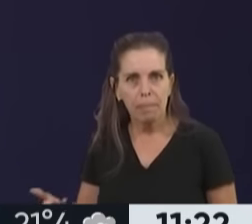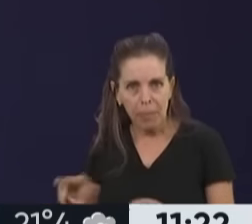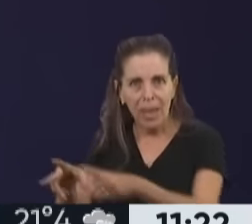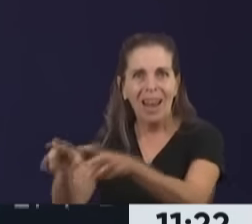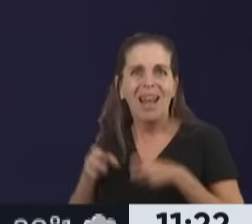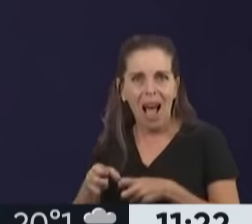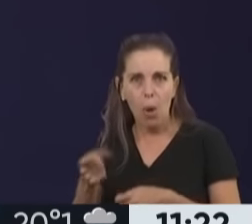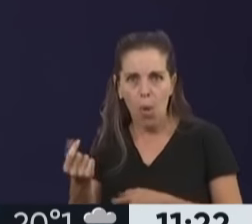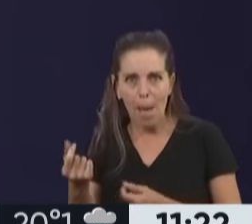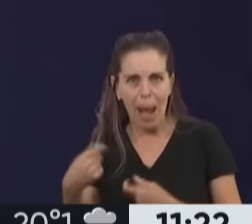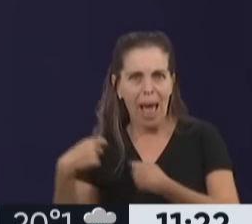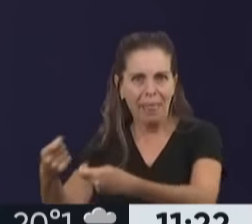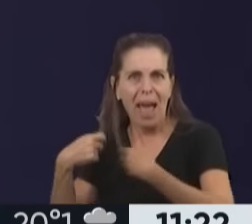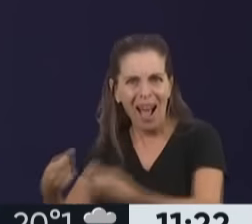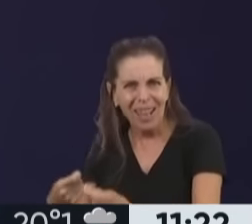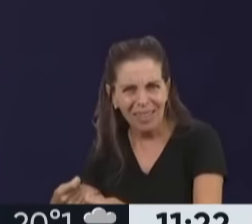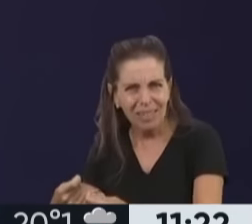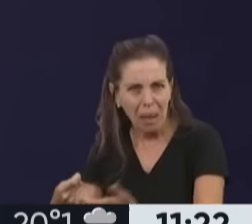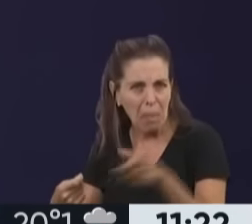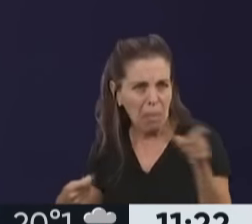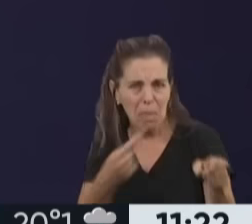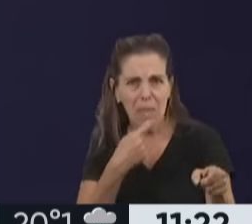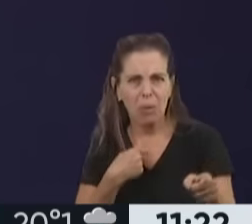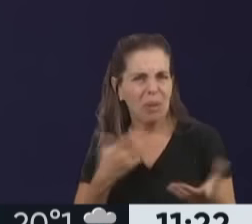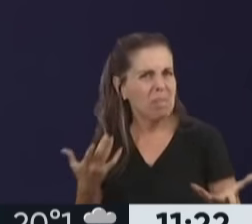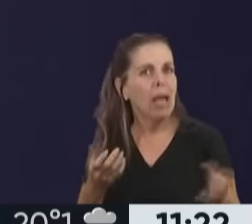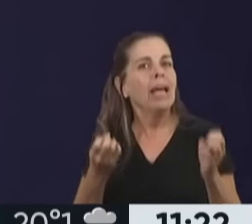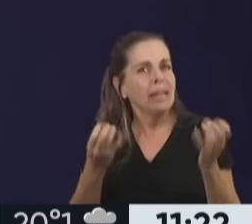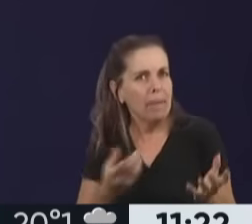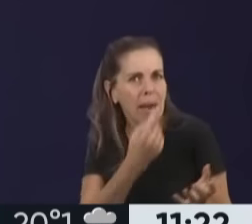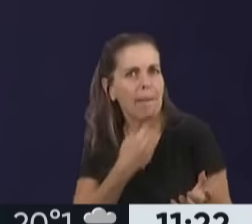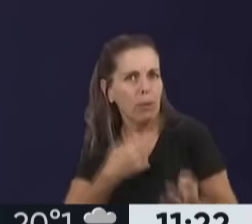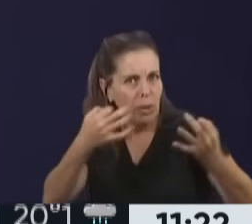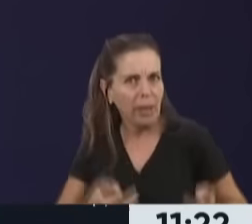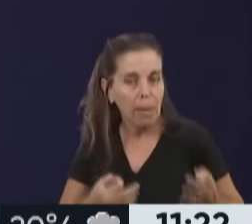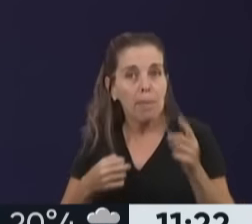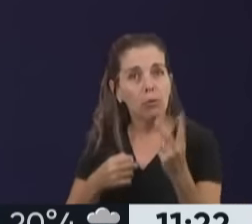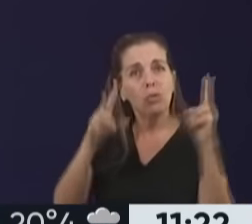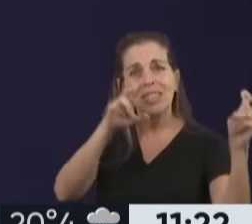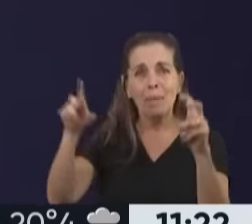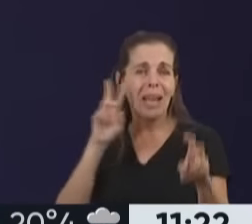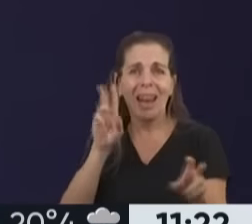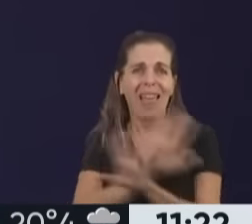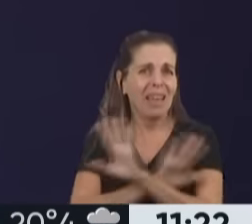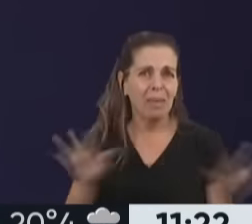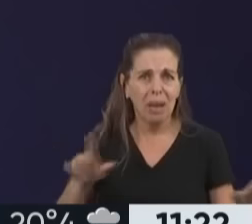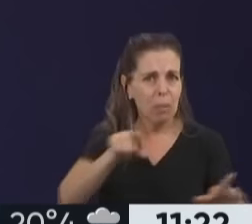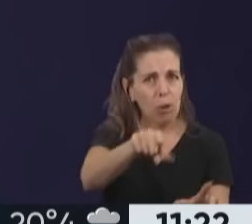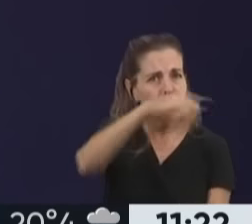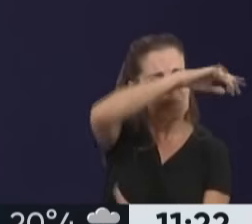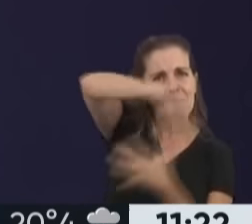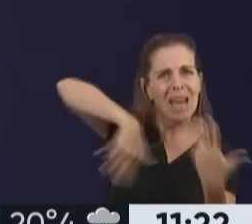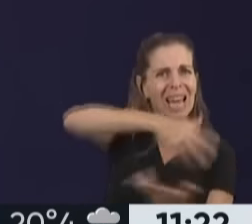absolutamente inconsistente lo que me estás preguntando no porque está mal la pregunta sino porque nada tiene que ver una cosa con la otra Ayer